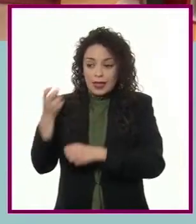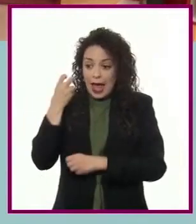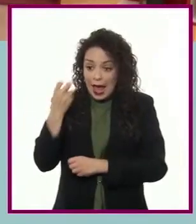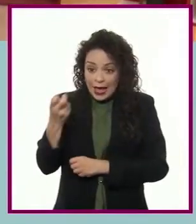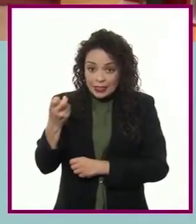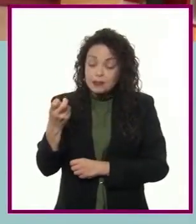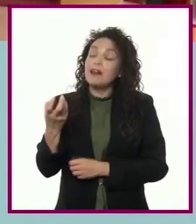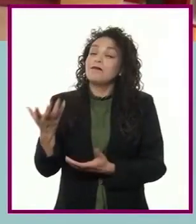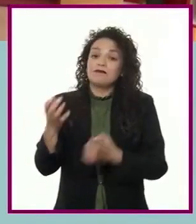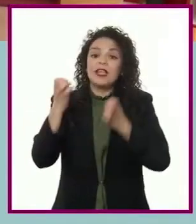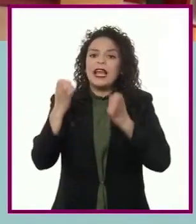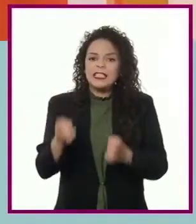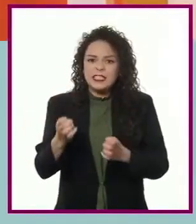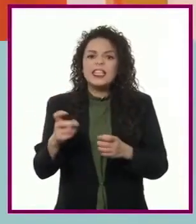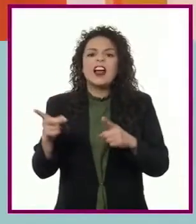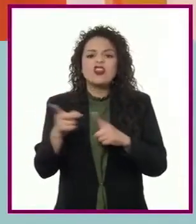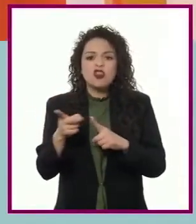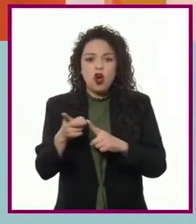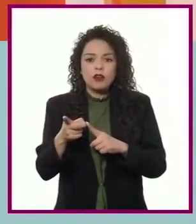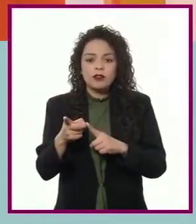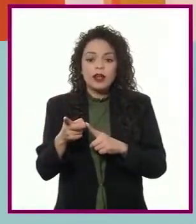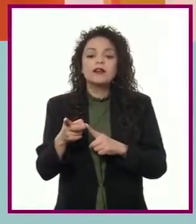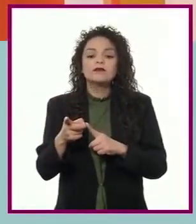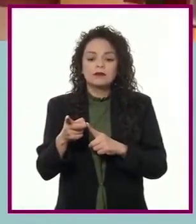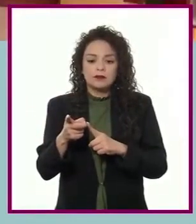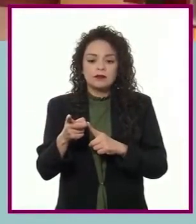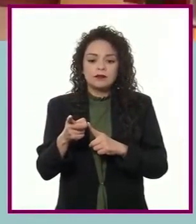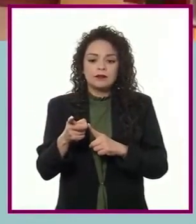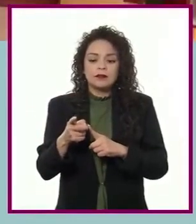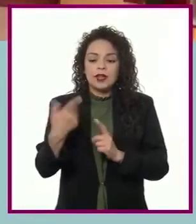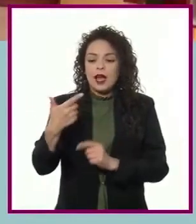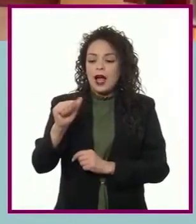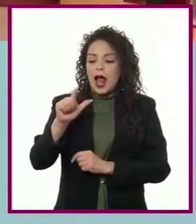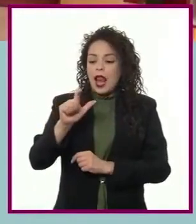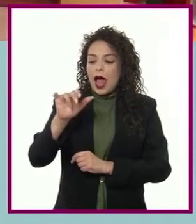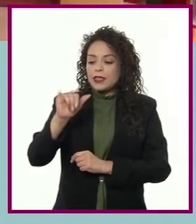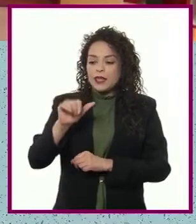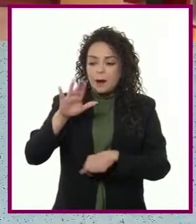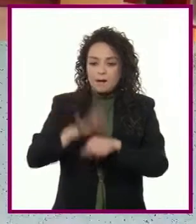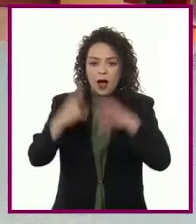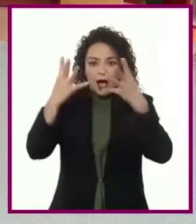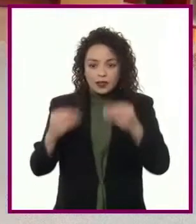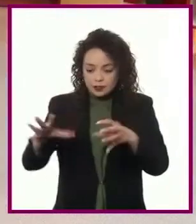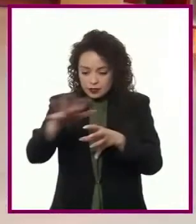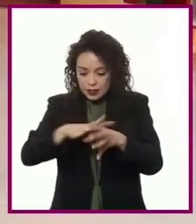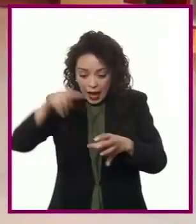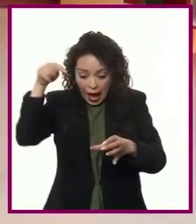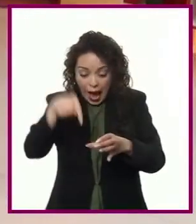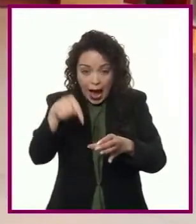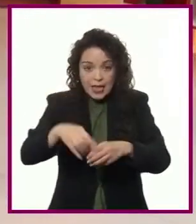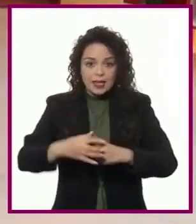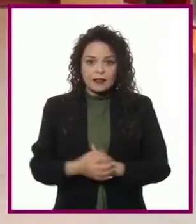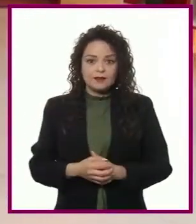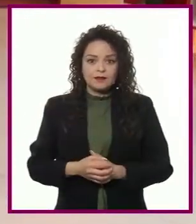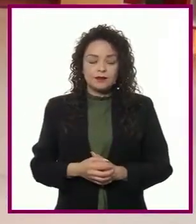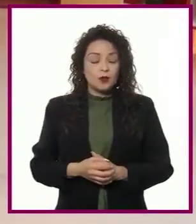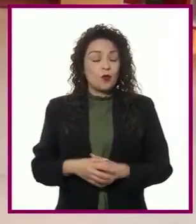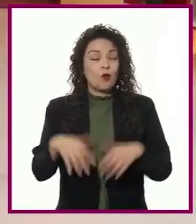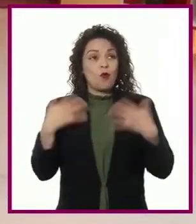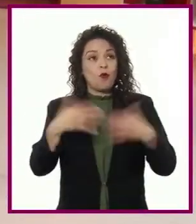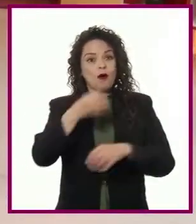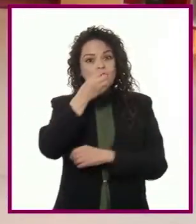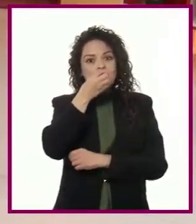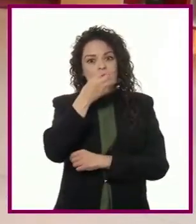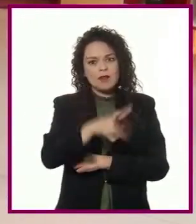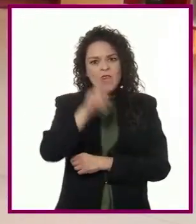regularmente se encuentran en el corazón de los cúmulos de galaxias. Fascinante, profesor. Jamás me hubiese imaginado